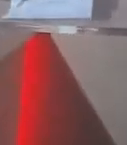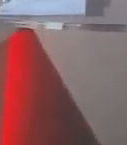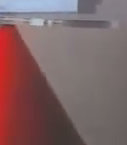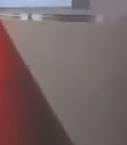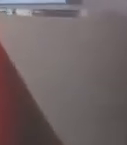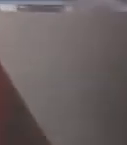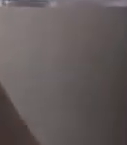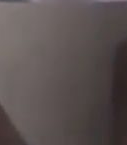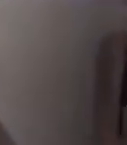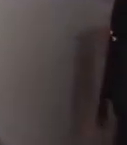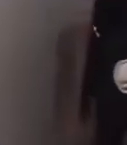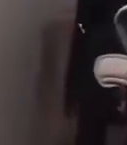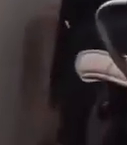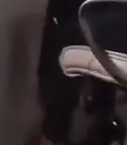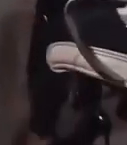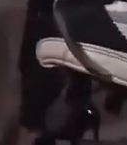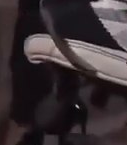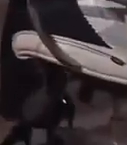más